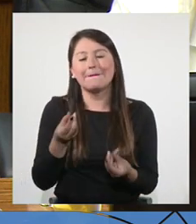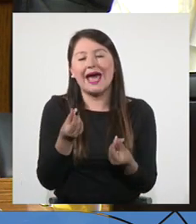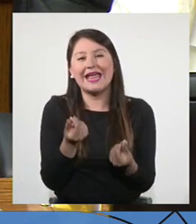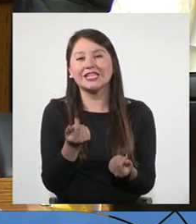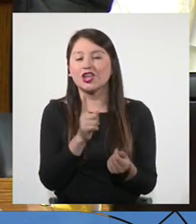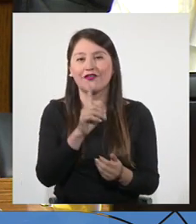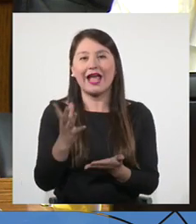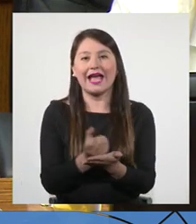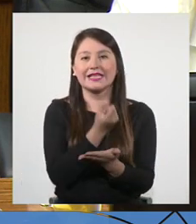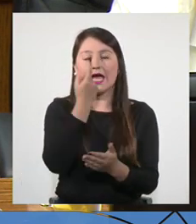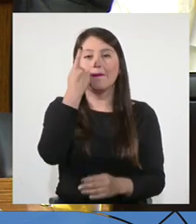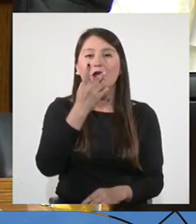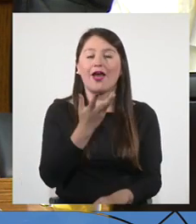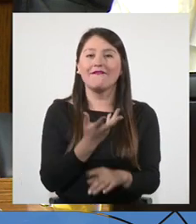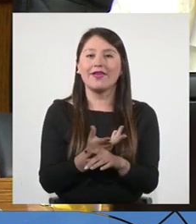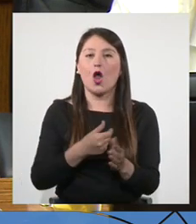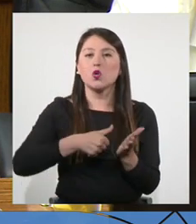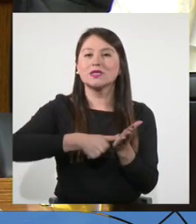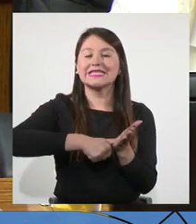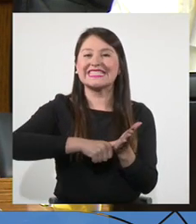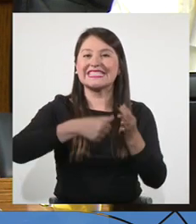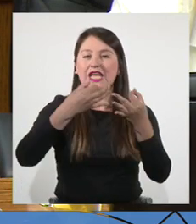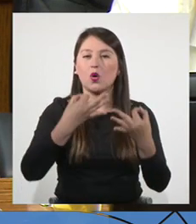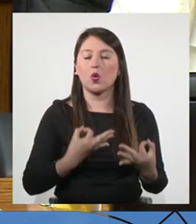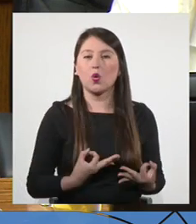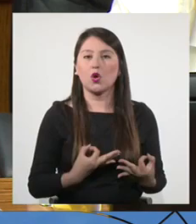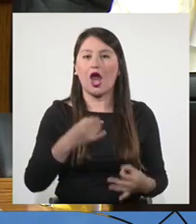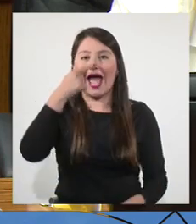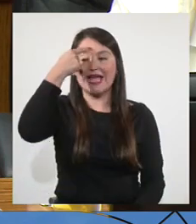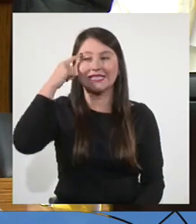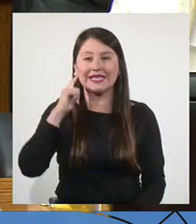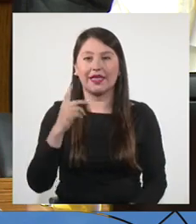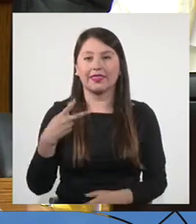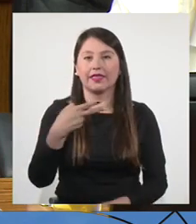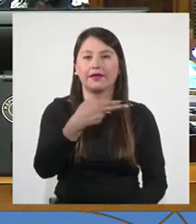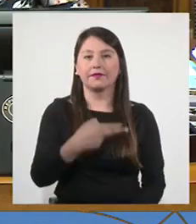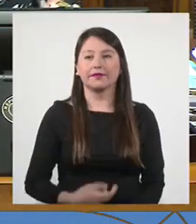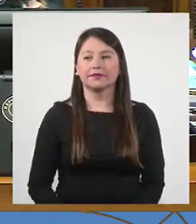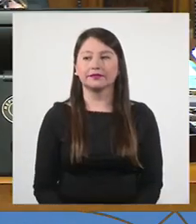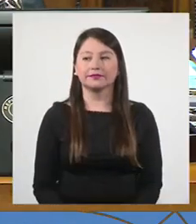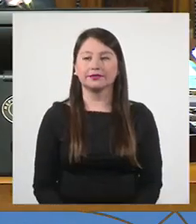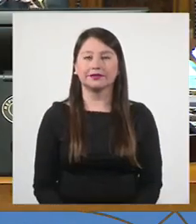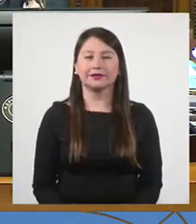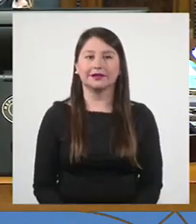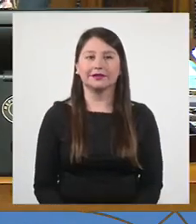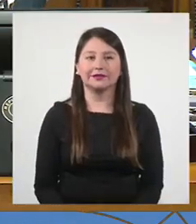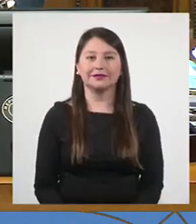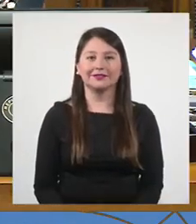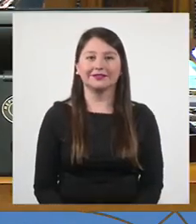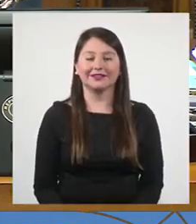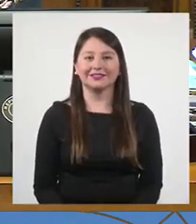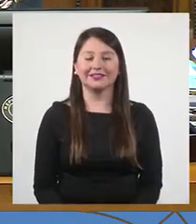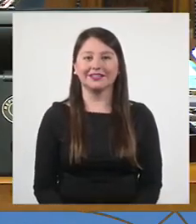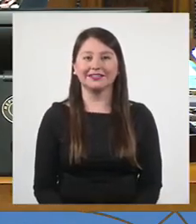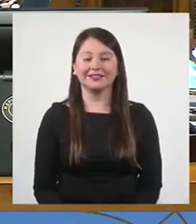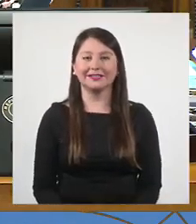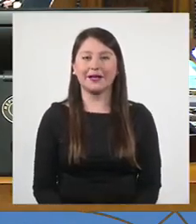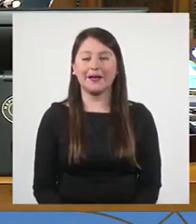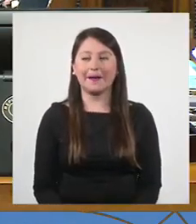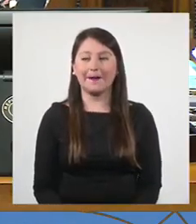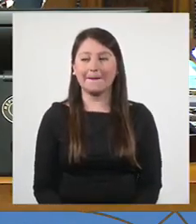había un seguro de accidente para trasladar a la gente.